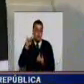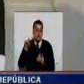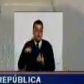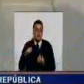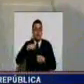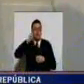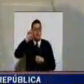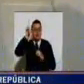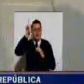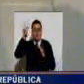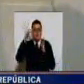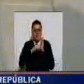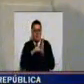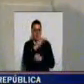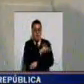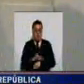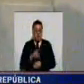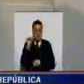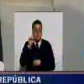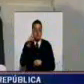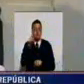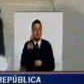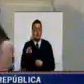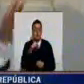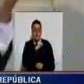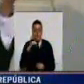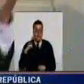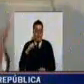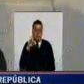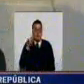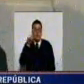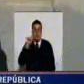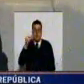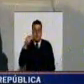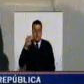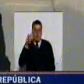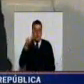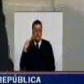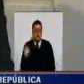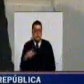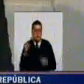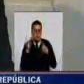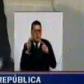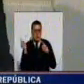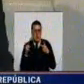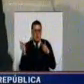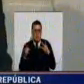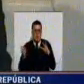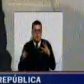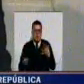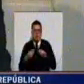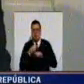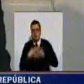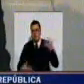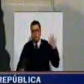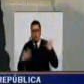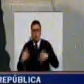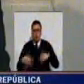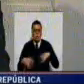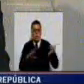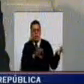de pesos en la privatización de Isagen. Son indicios, pero son muchos indicios, ¿no?